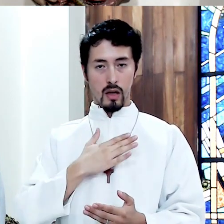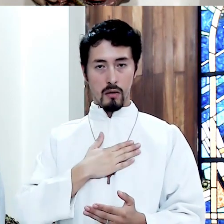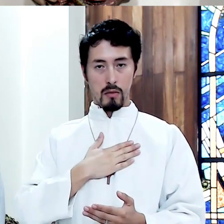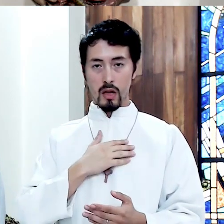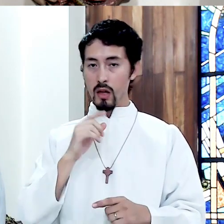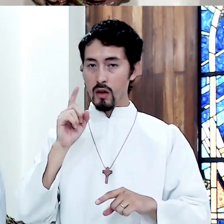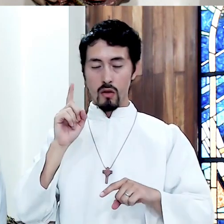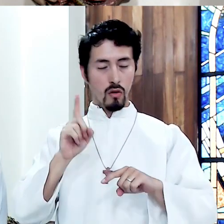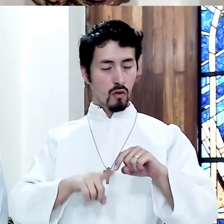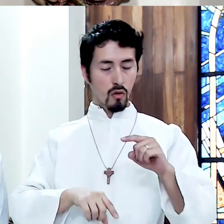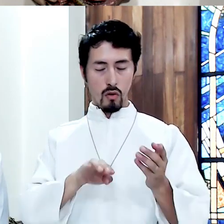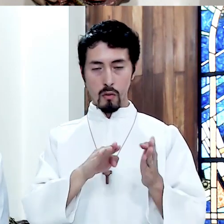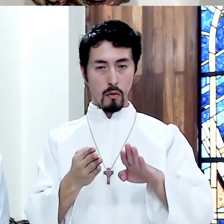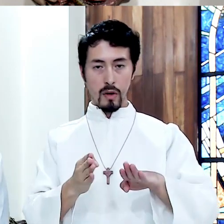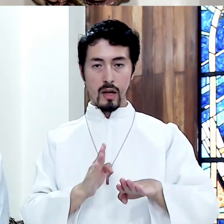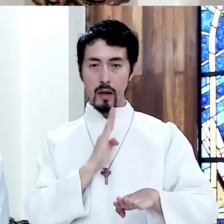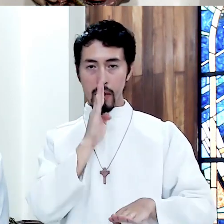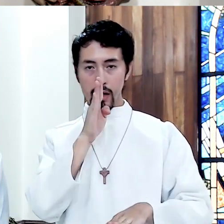para siempre.